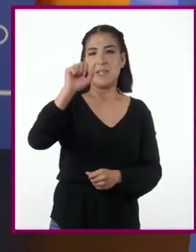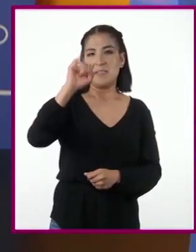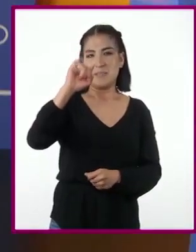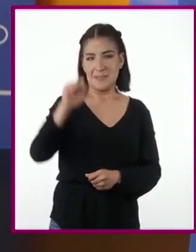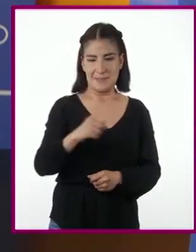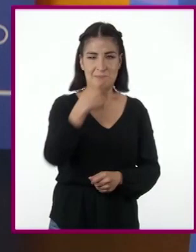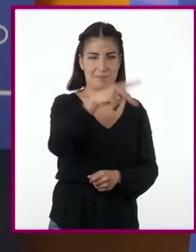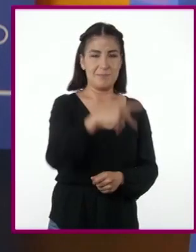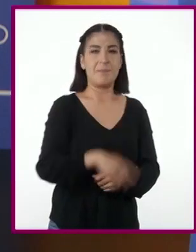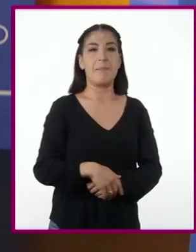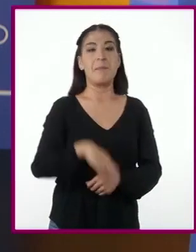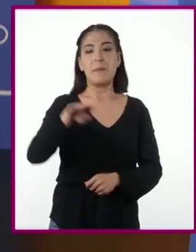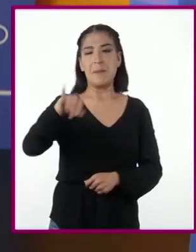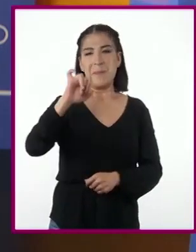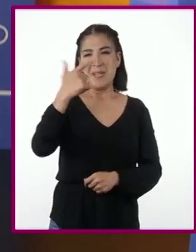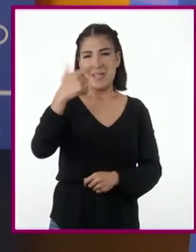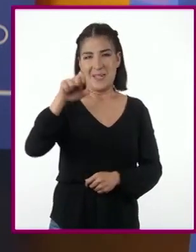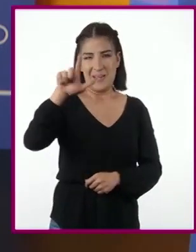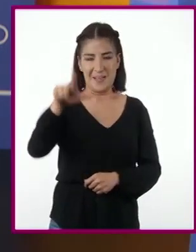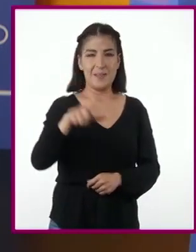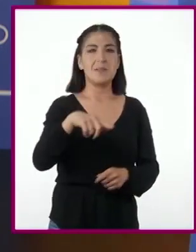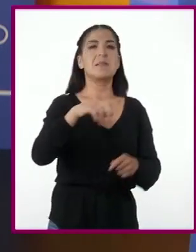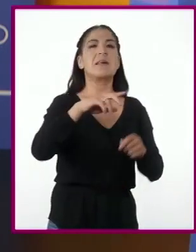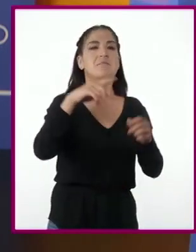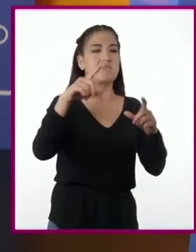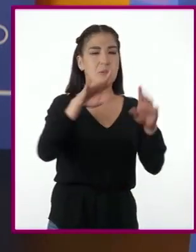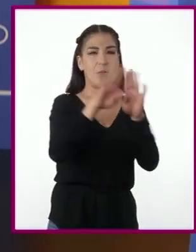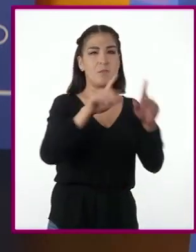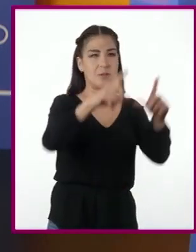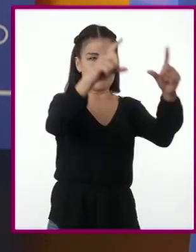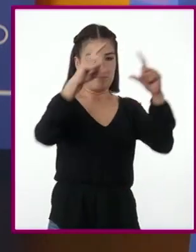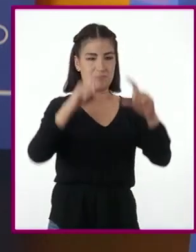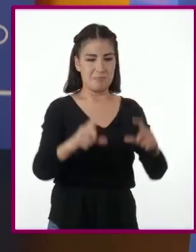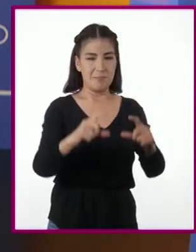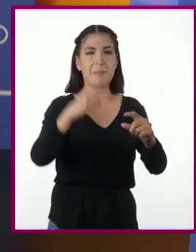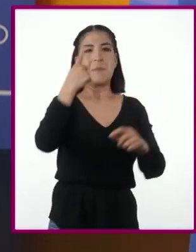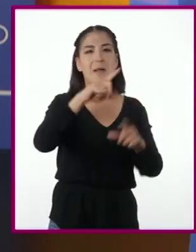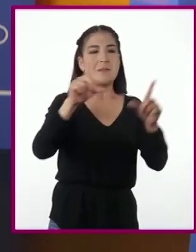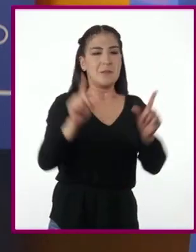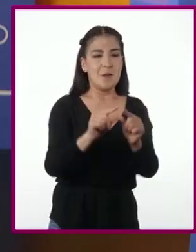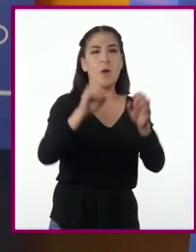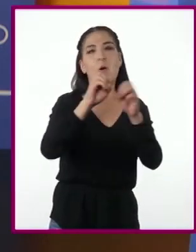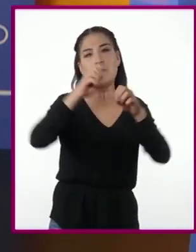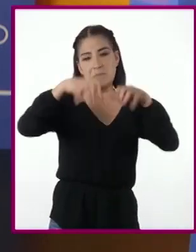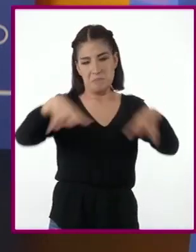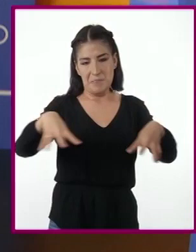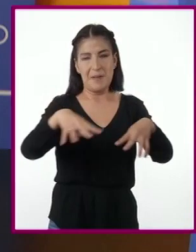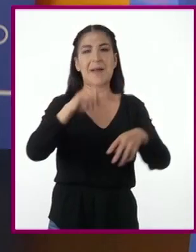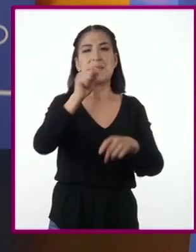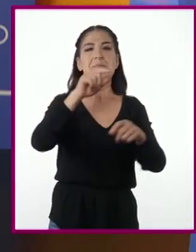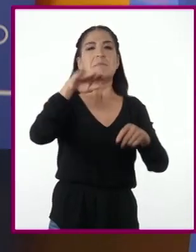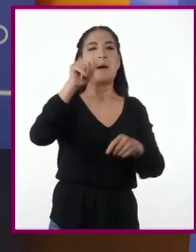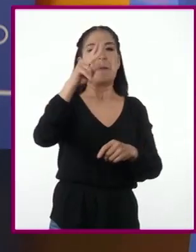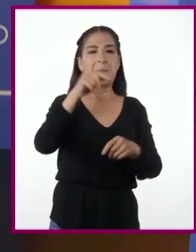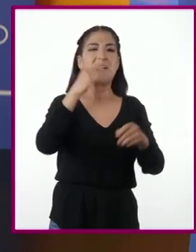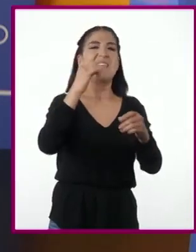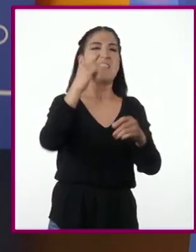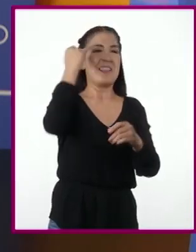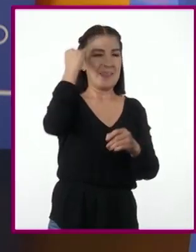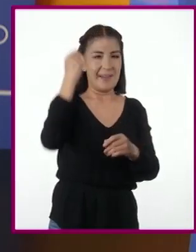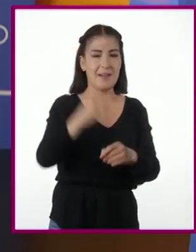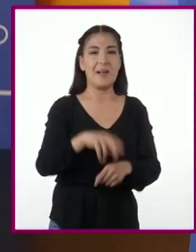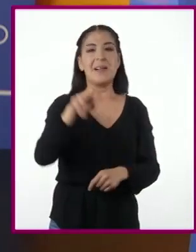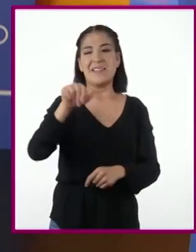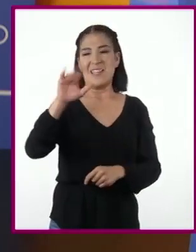Miguelito elabora resúmenes, además, cuadros o mapas. Nicole subraya las frases de lo que